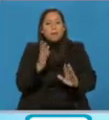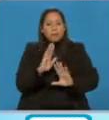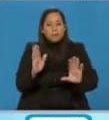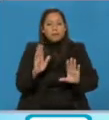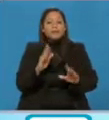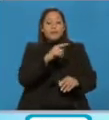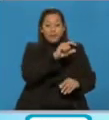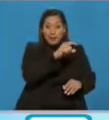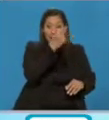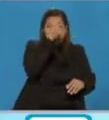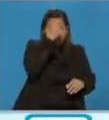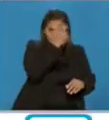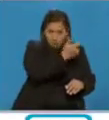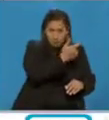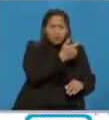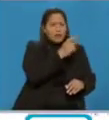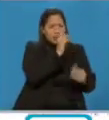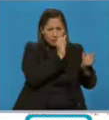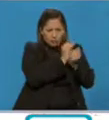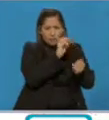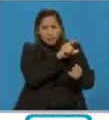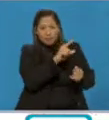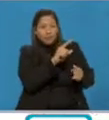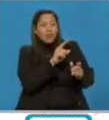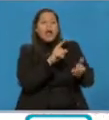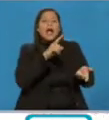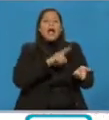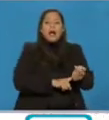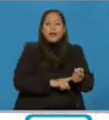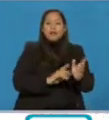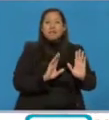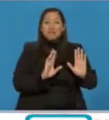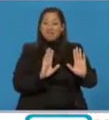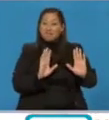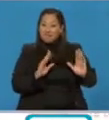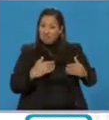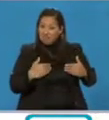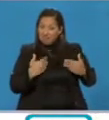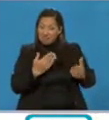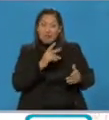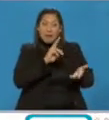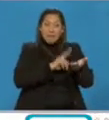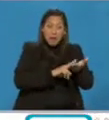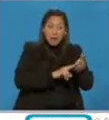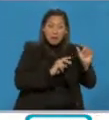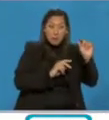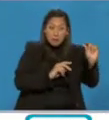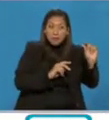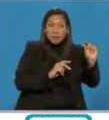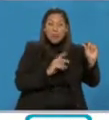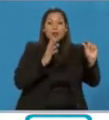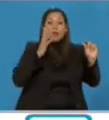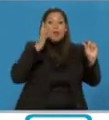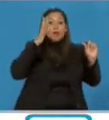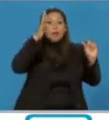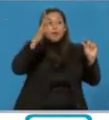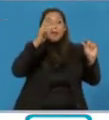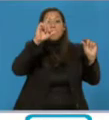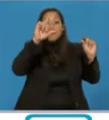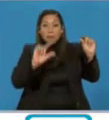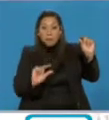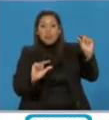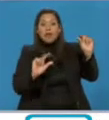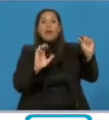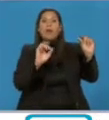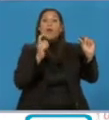es una moneda que está basada en la especulación, es decir, hoy vale una cantidad determinada y al ratito bajó o subió